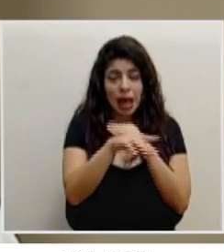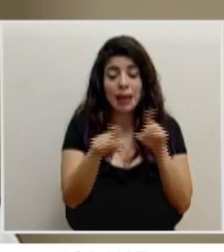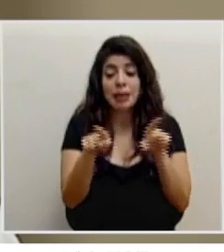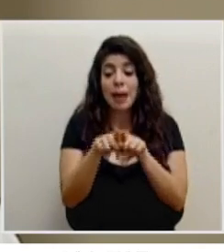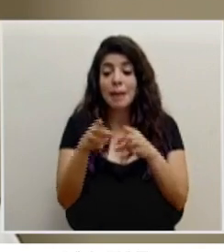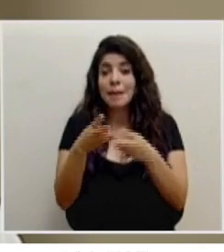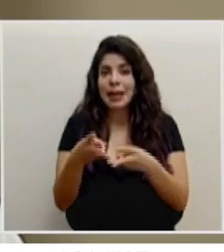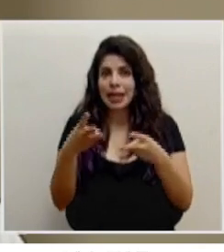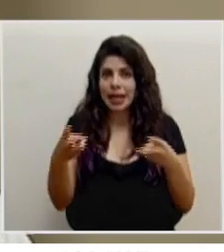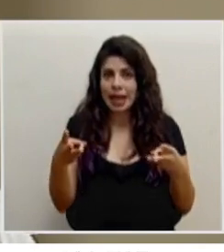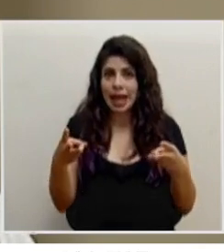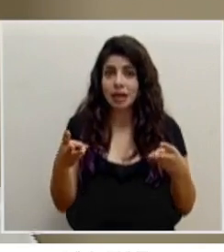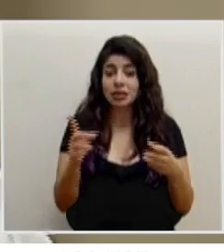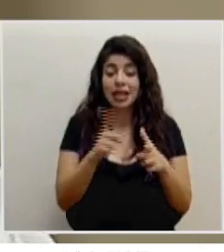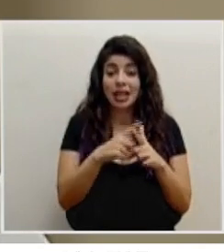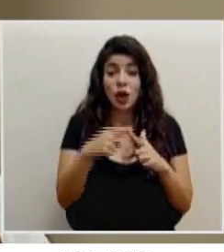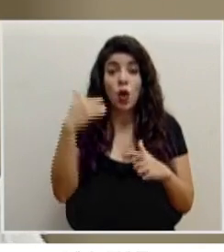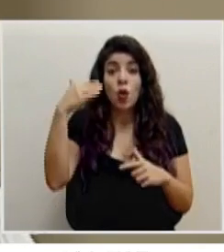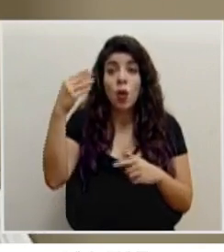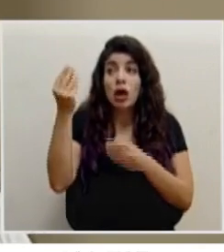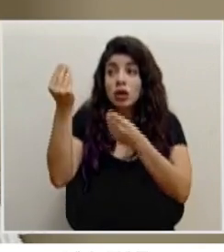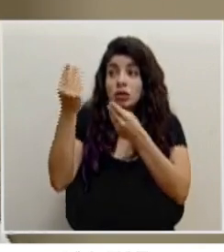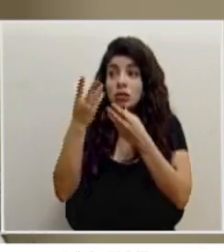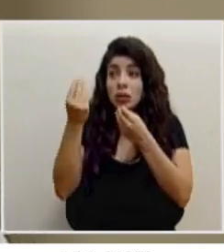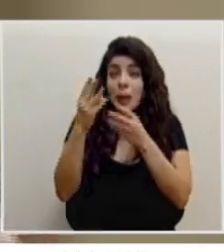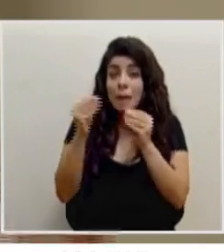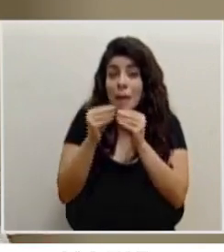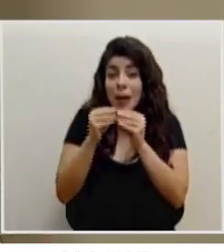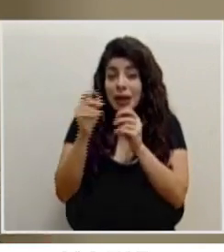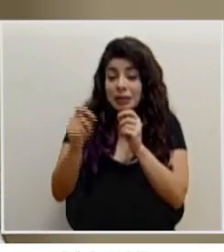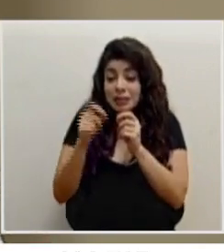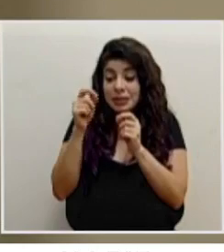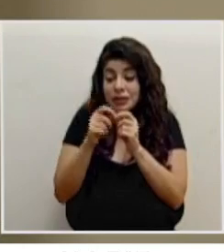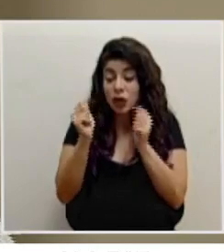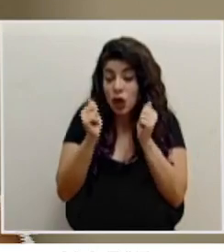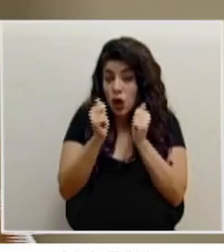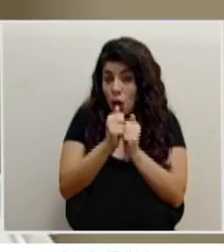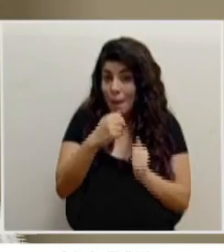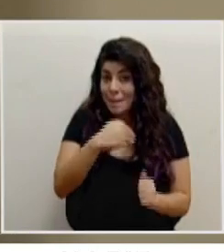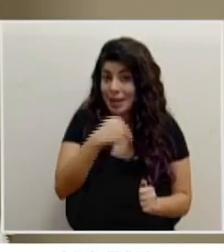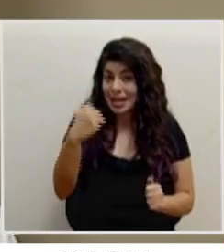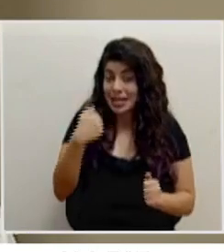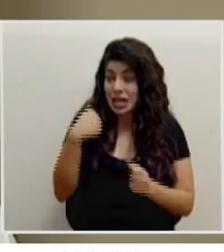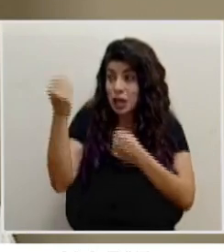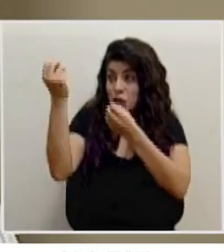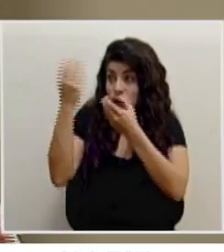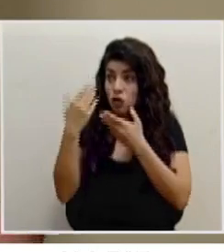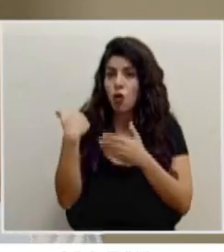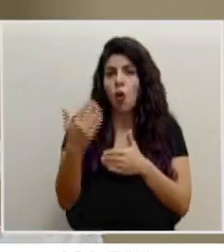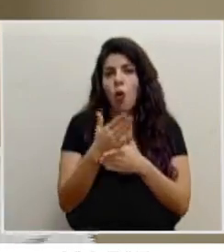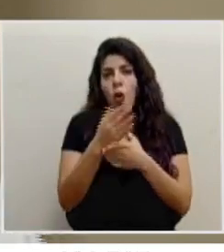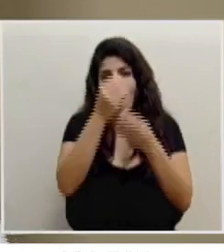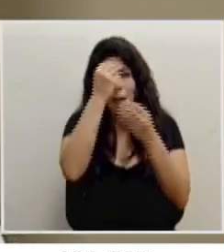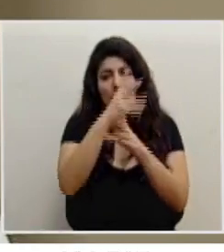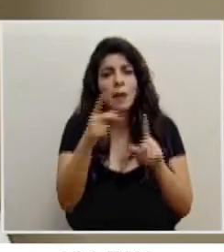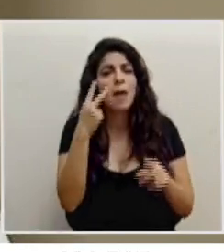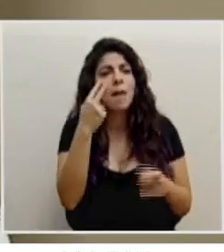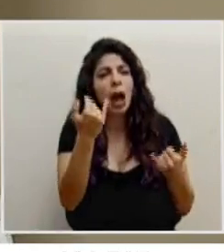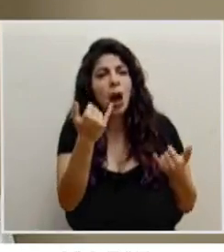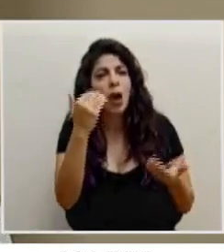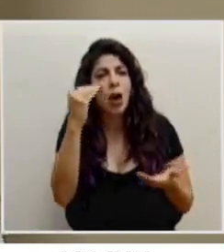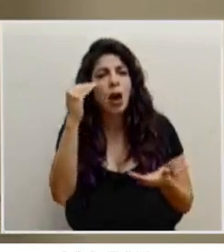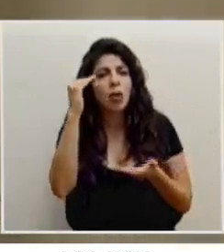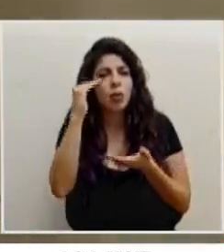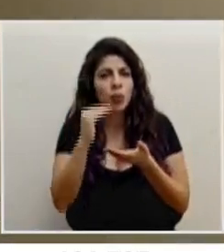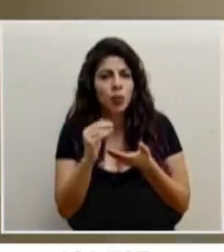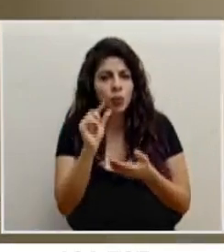insumos. Entonces, ya cuando tengamos datos más concluyentes, en conjunto con el Ministerio los compartiremos, pero sí se ha notado una leve disminución.